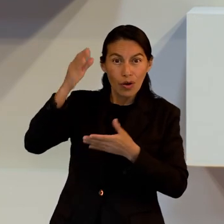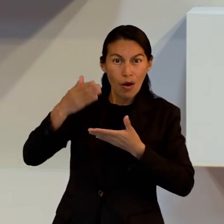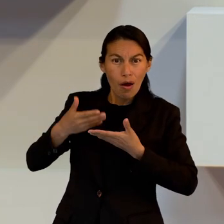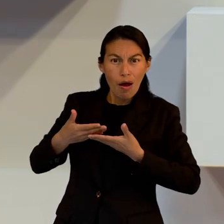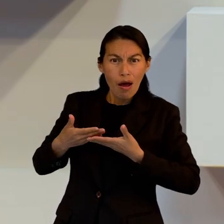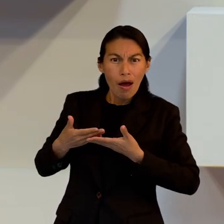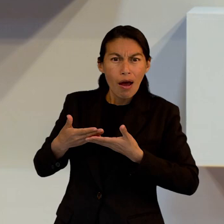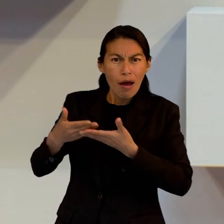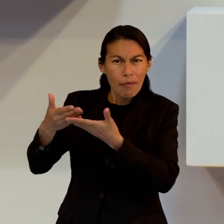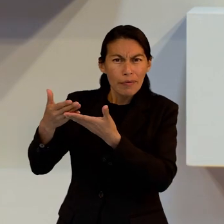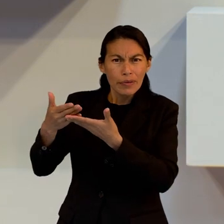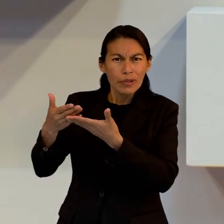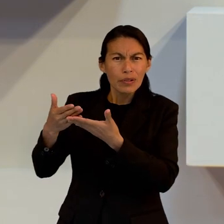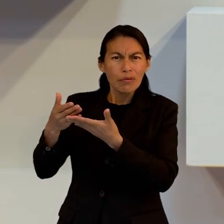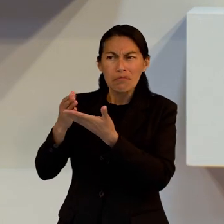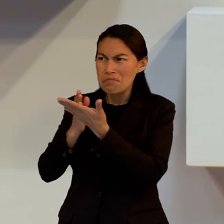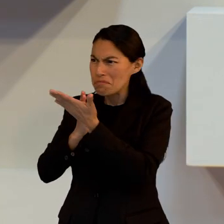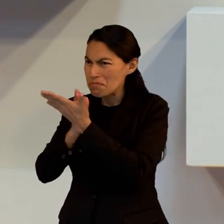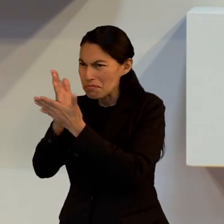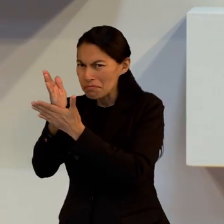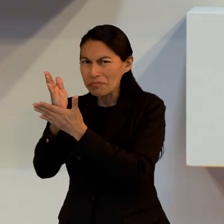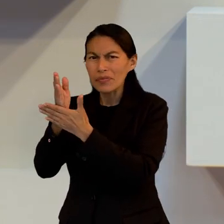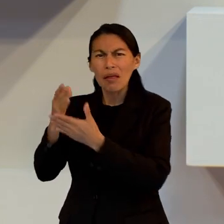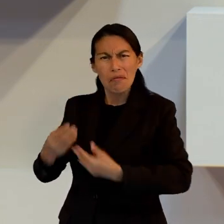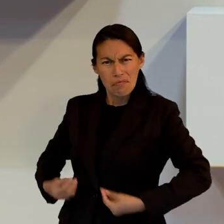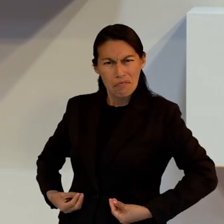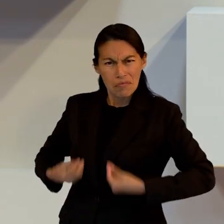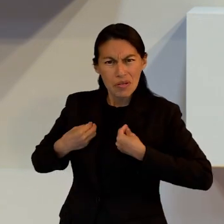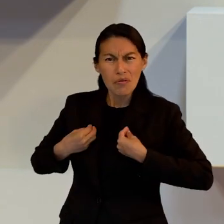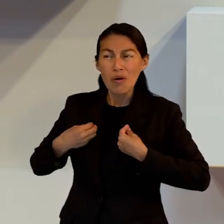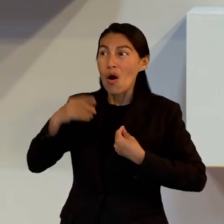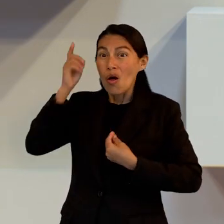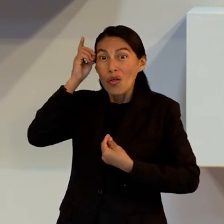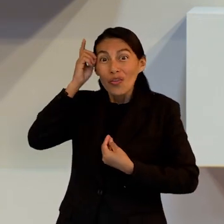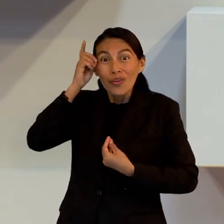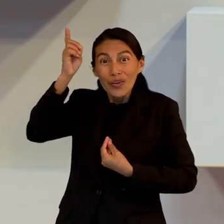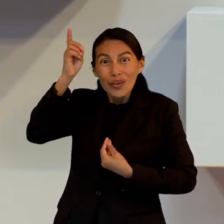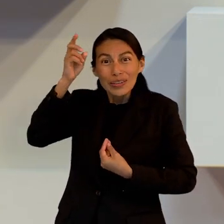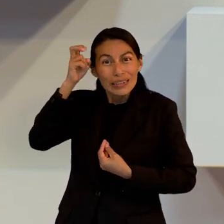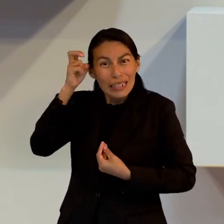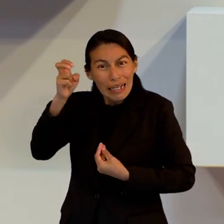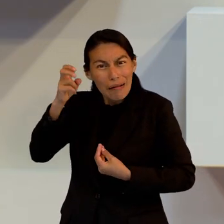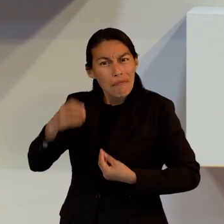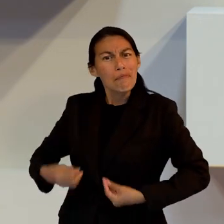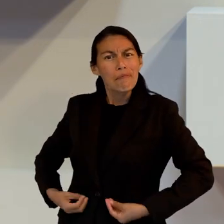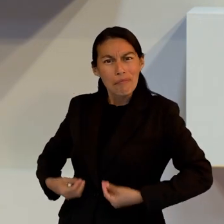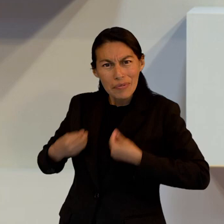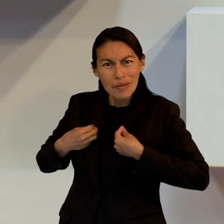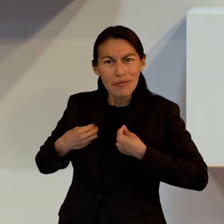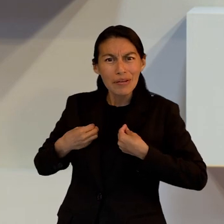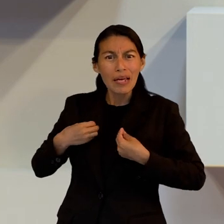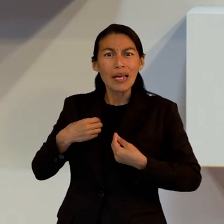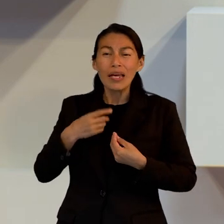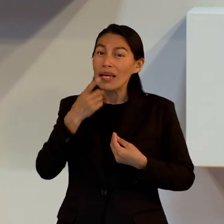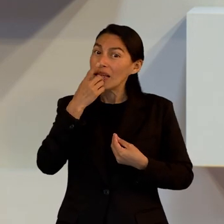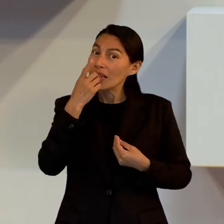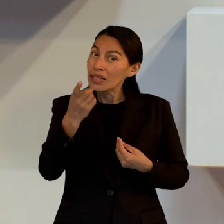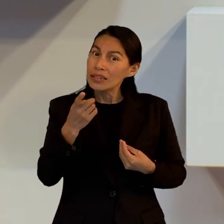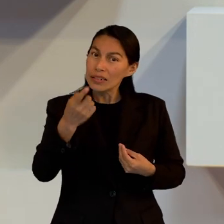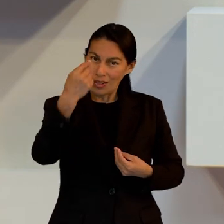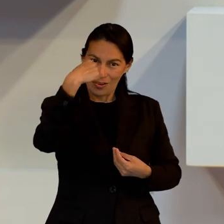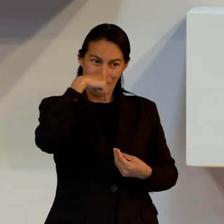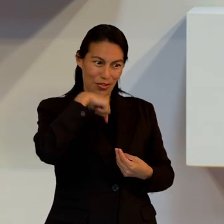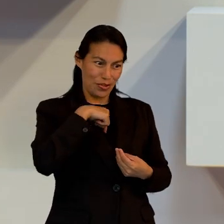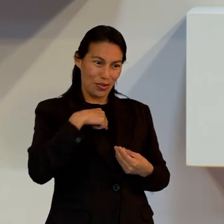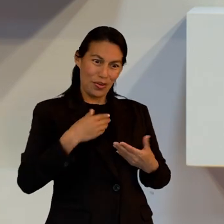nuevo y dijo no es sólo nuevo sino es vivo porque él mismo es de vitamina y cuando cristo dice